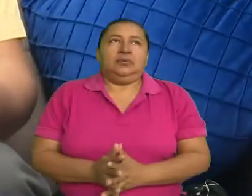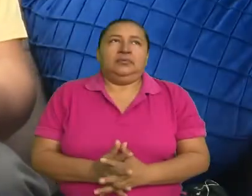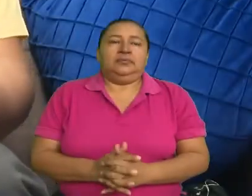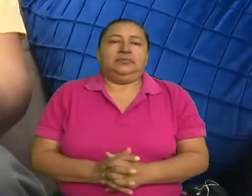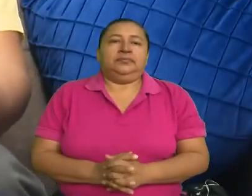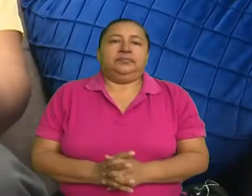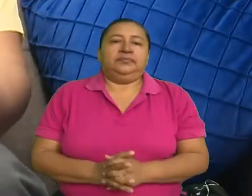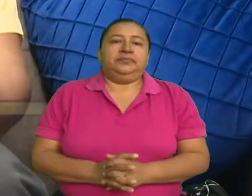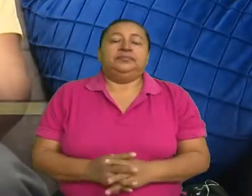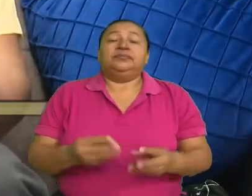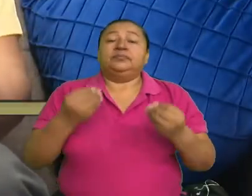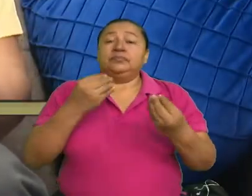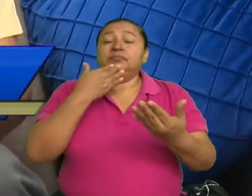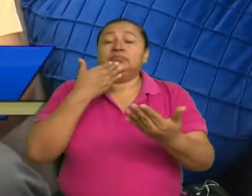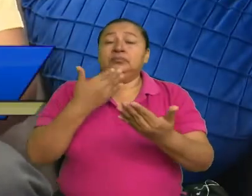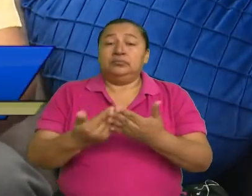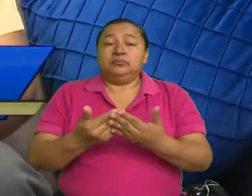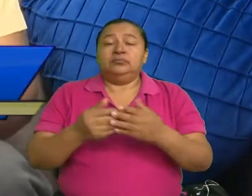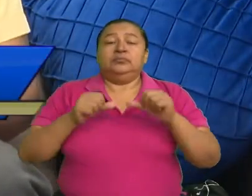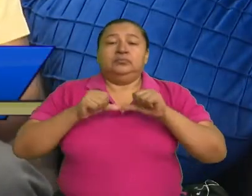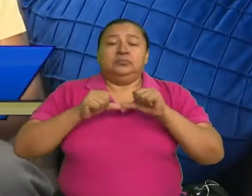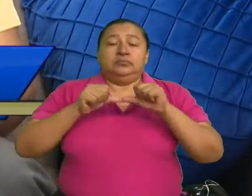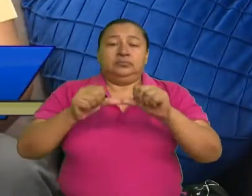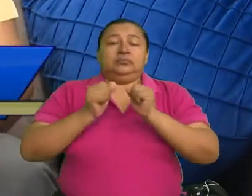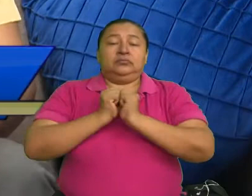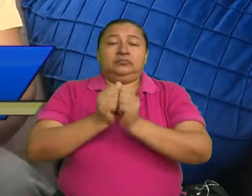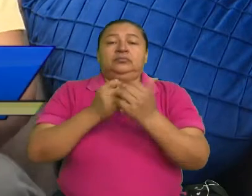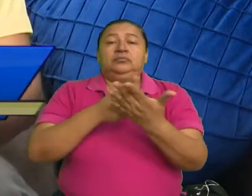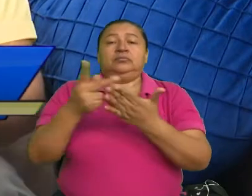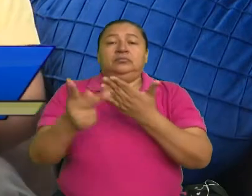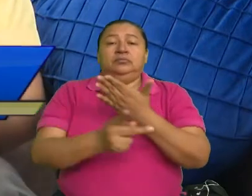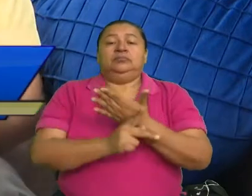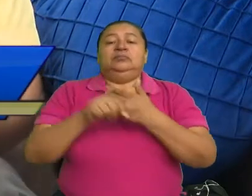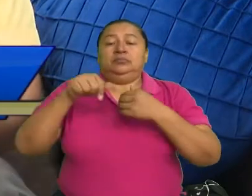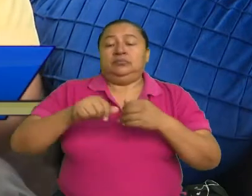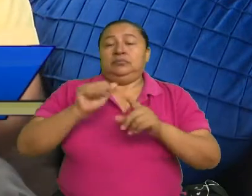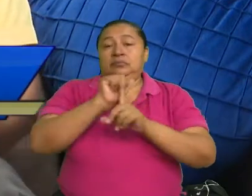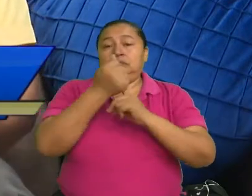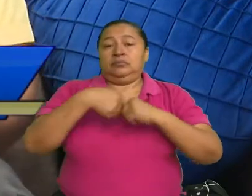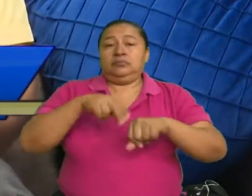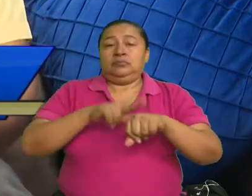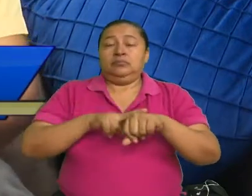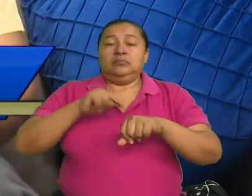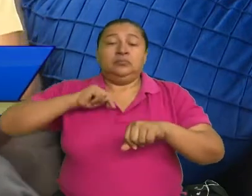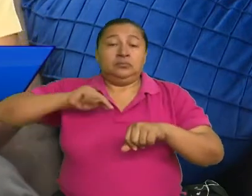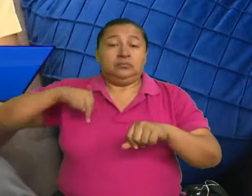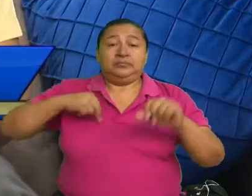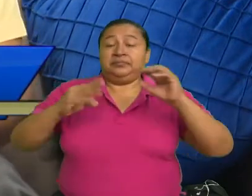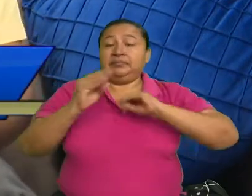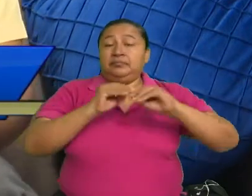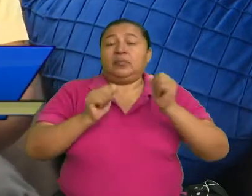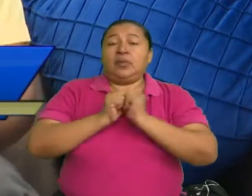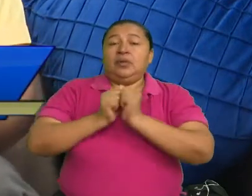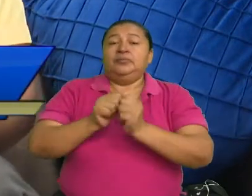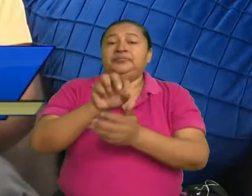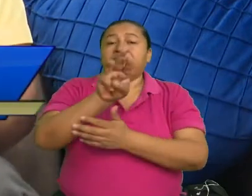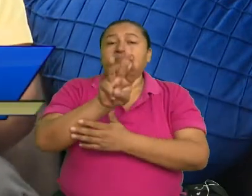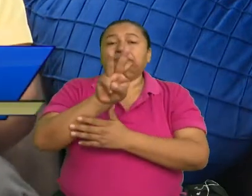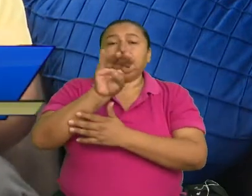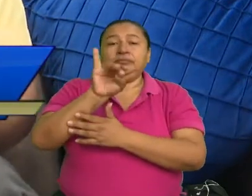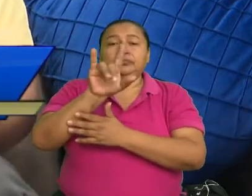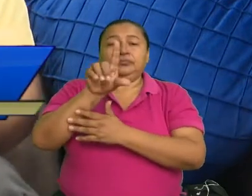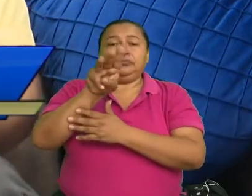Bueno, se llama. Muchísimas gracias por continuar acompañándonos en su programa desde el Parlamento. Nuestra conversación amena con el compañero Wilmer